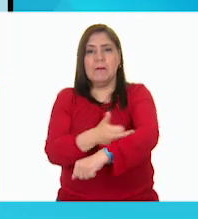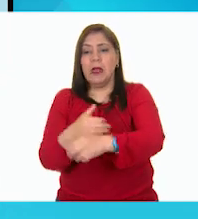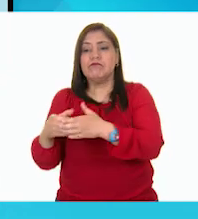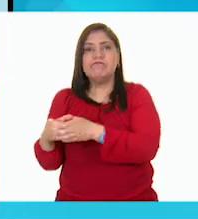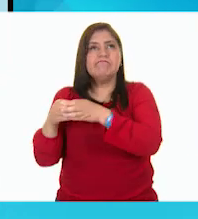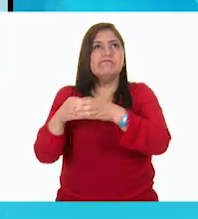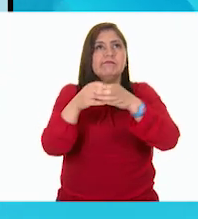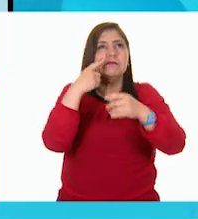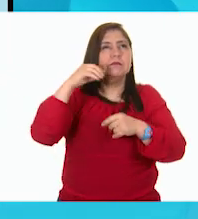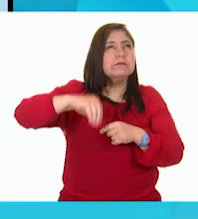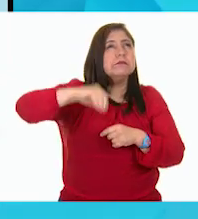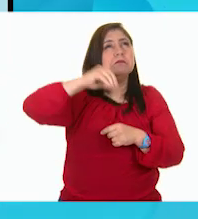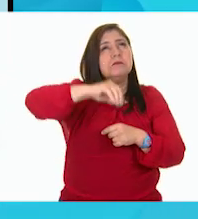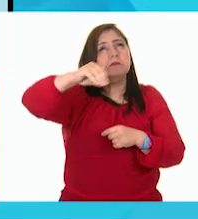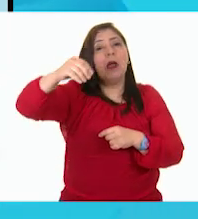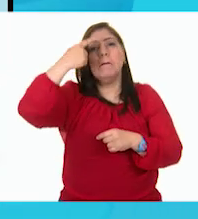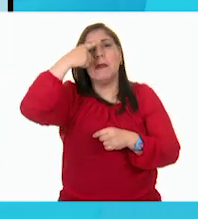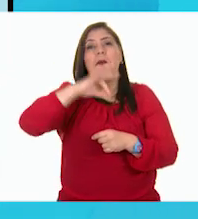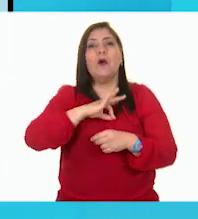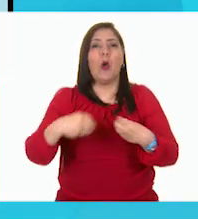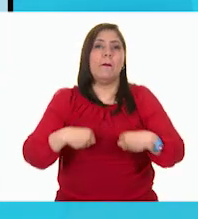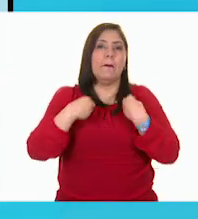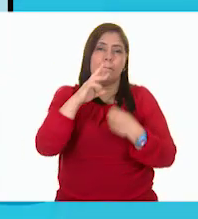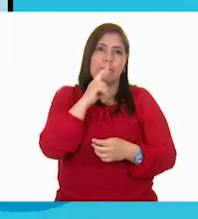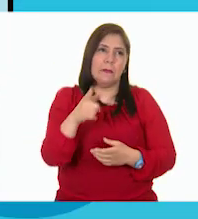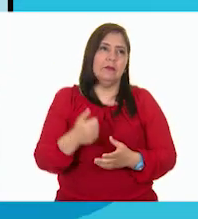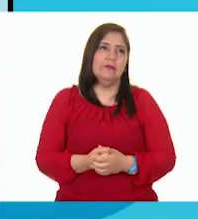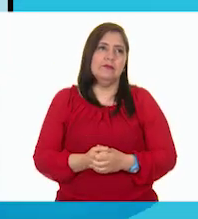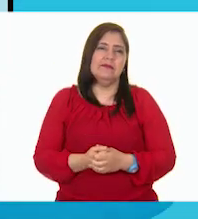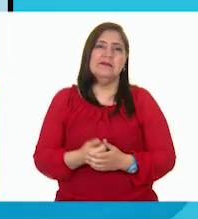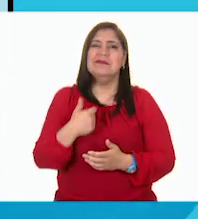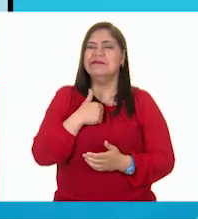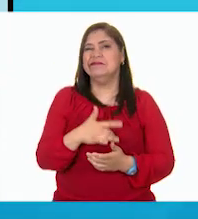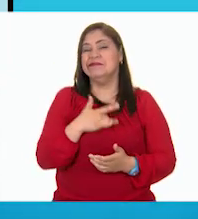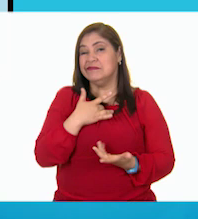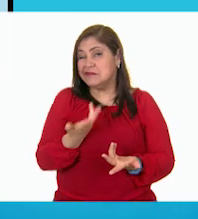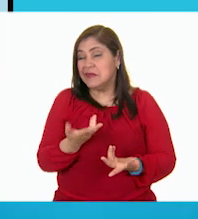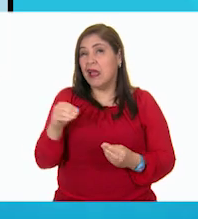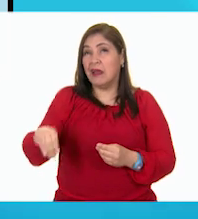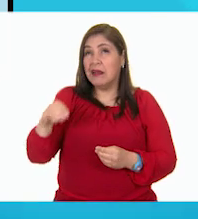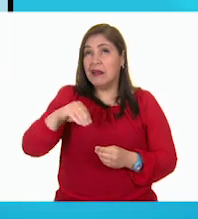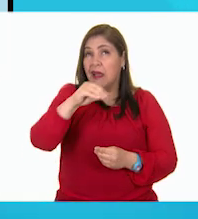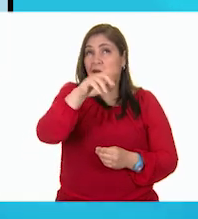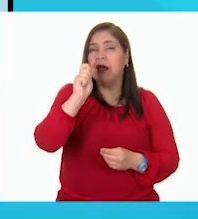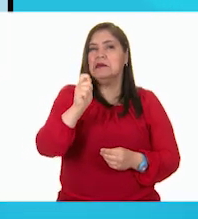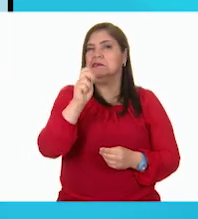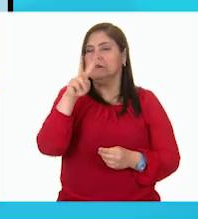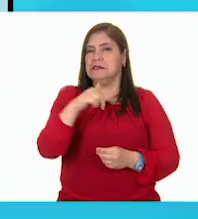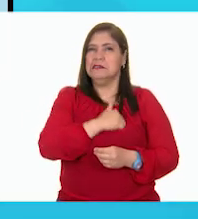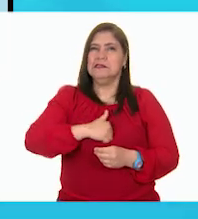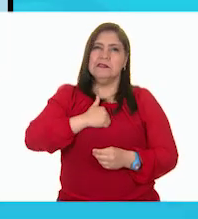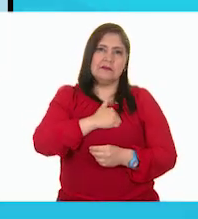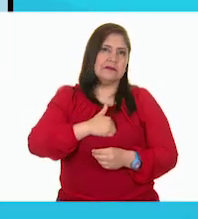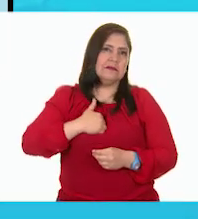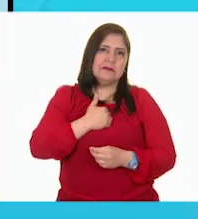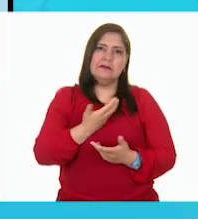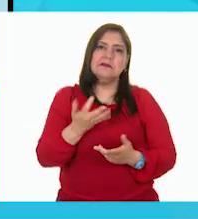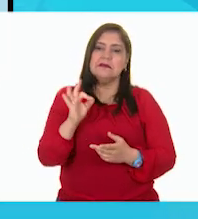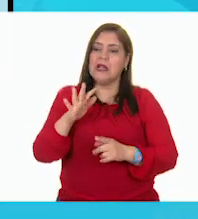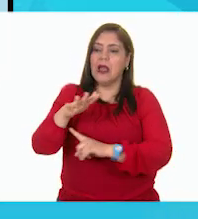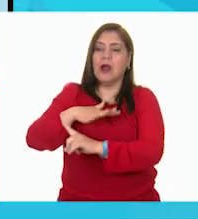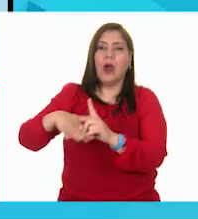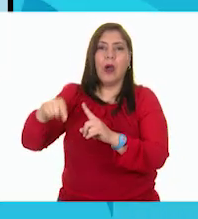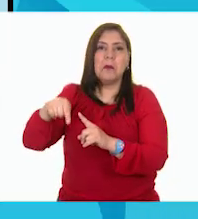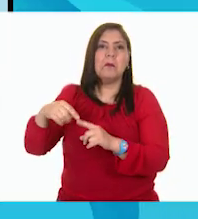las condiciones de vida que son mejores. Creo que es triste que tengan que emigrar a otros lugares porque no tienen las condiciones